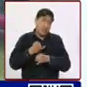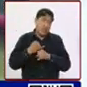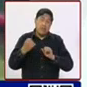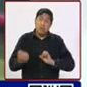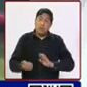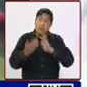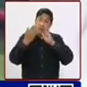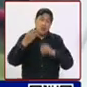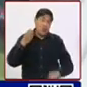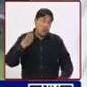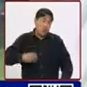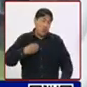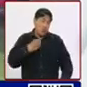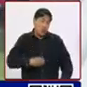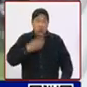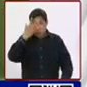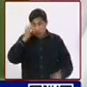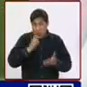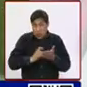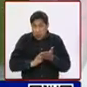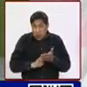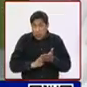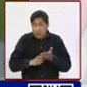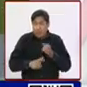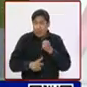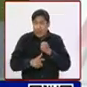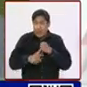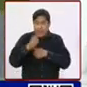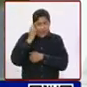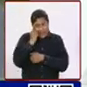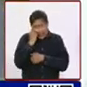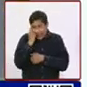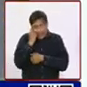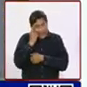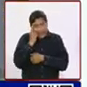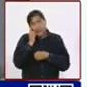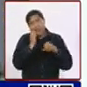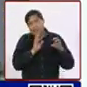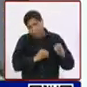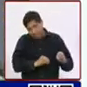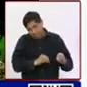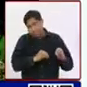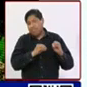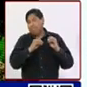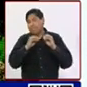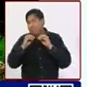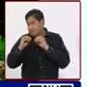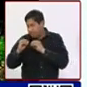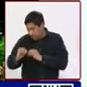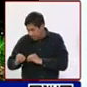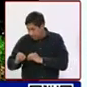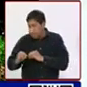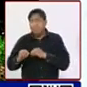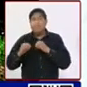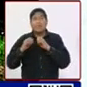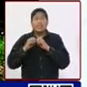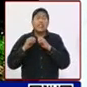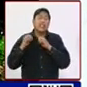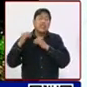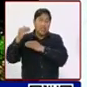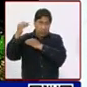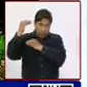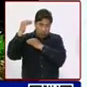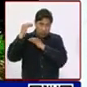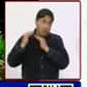Oriente. Por esta razón, la dirigencia no descarta, y sería un hecho, que el partido se jugaría en el Tahuichi.